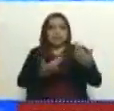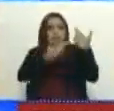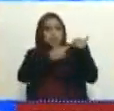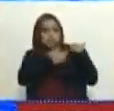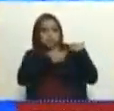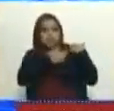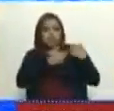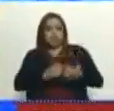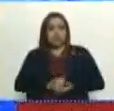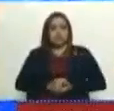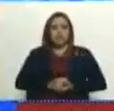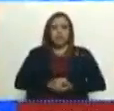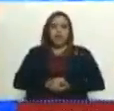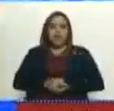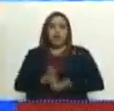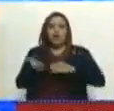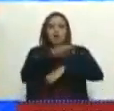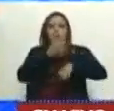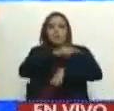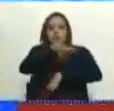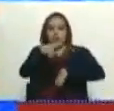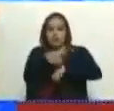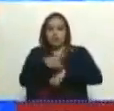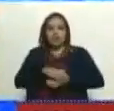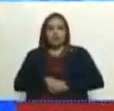responsablemente como gobierno nacional